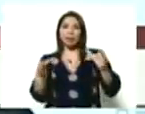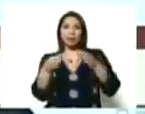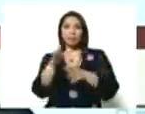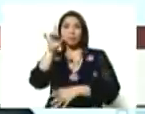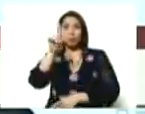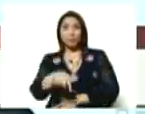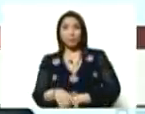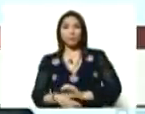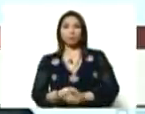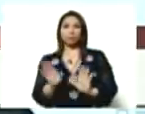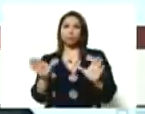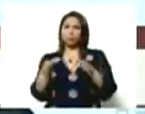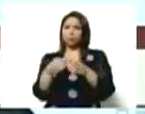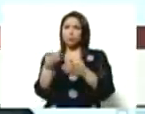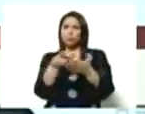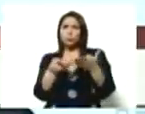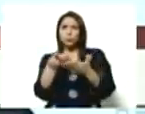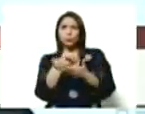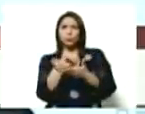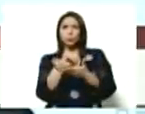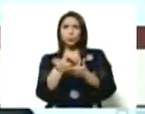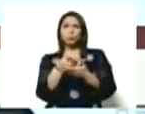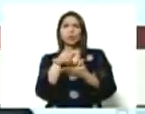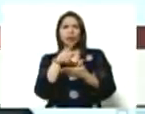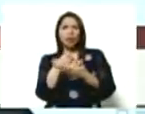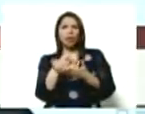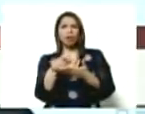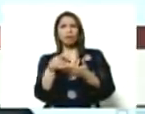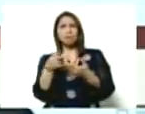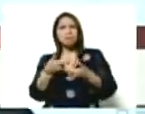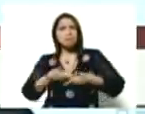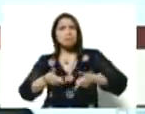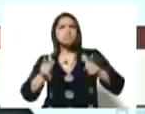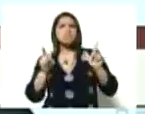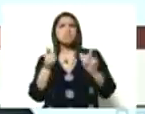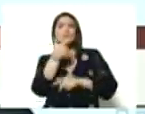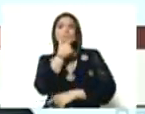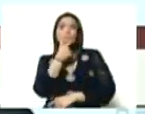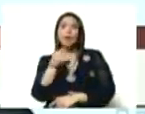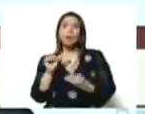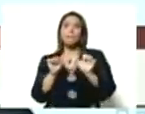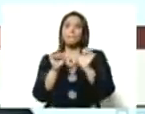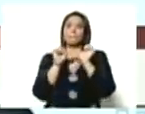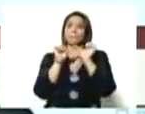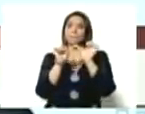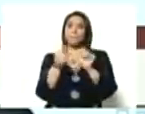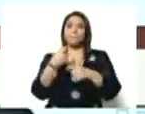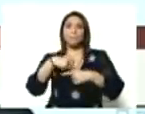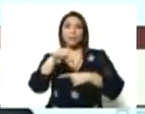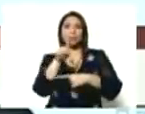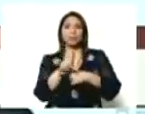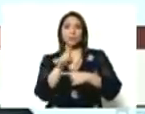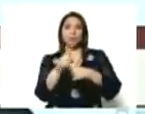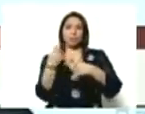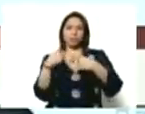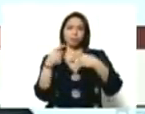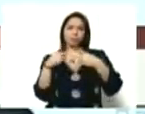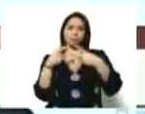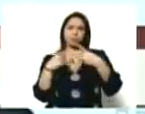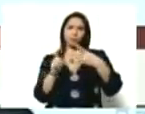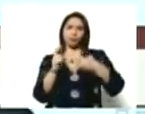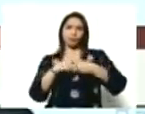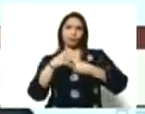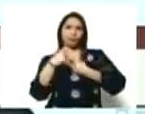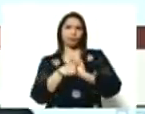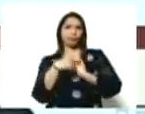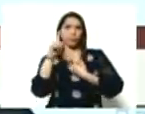equipo diseñado bajo un esquema modular para permitir un fácil mantenimiento de sus principales componentes que lo conforman.